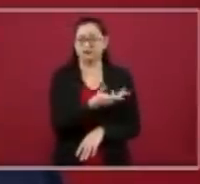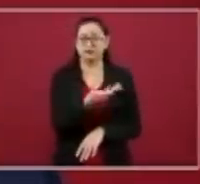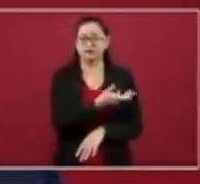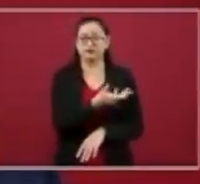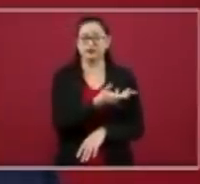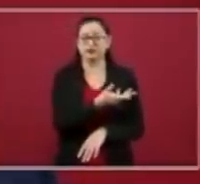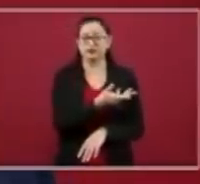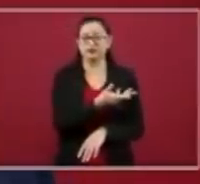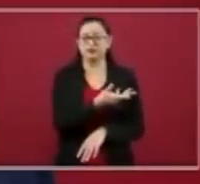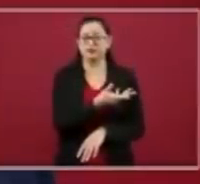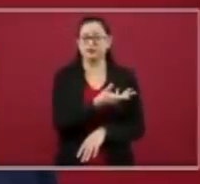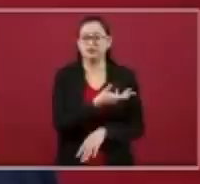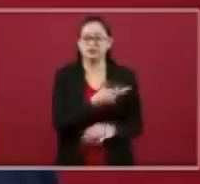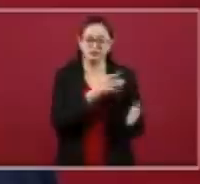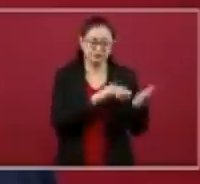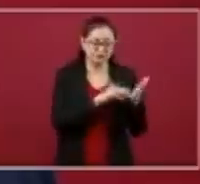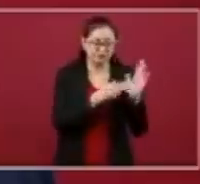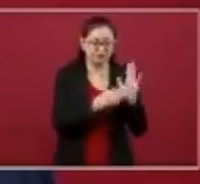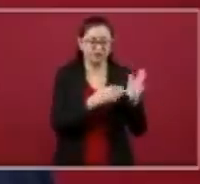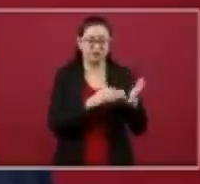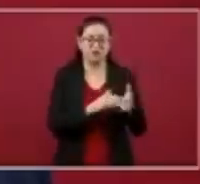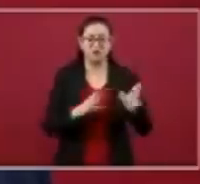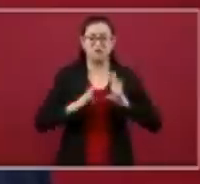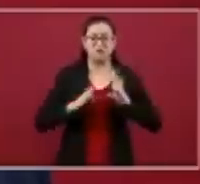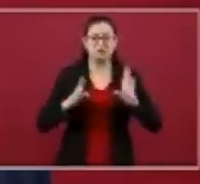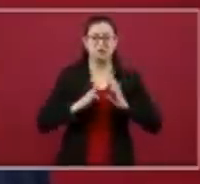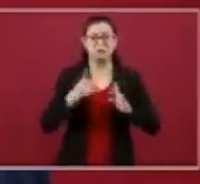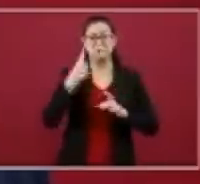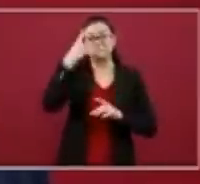como estrategia el uso de la fuerza.